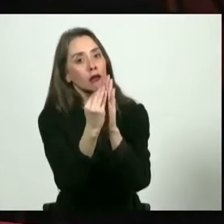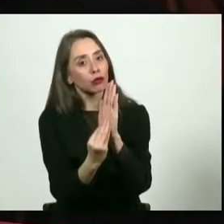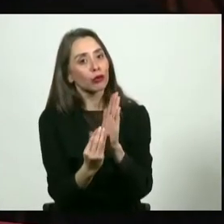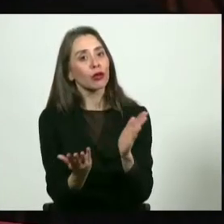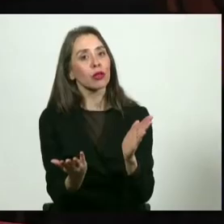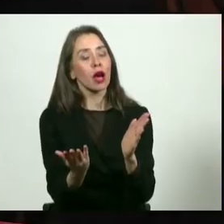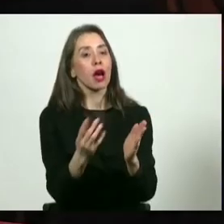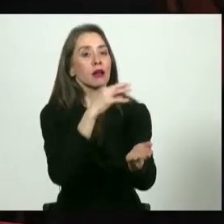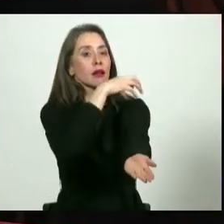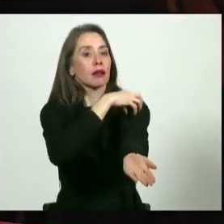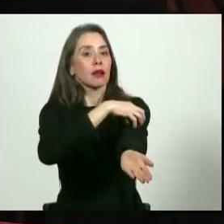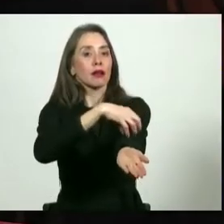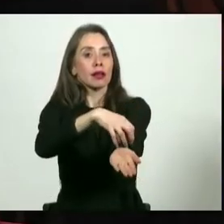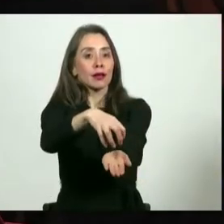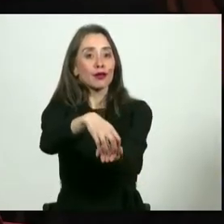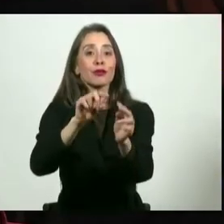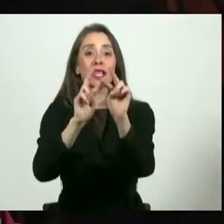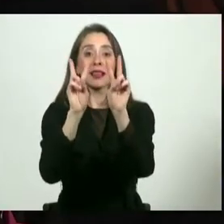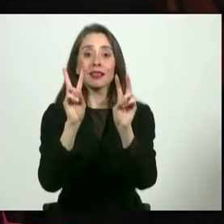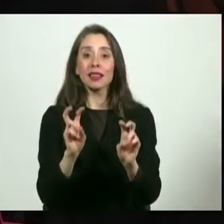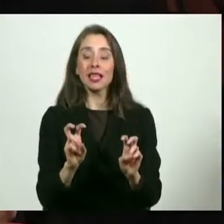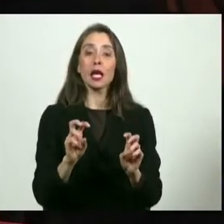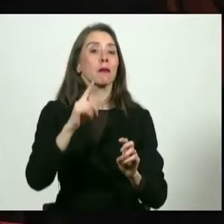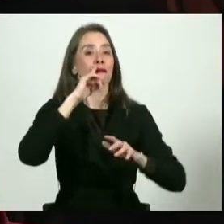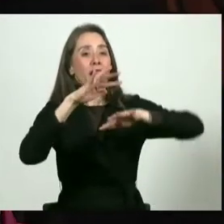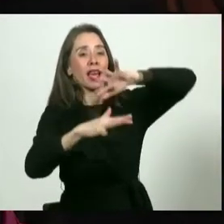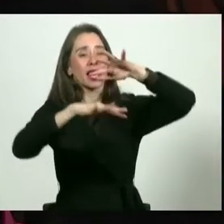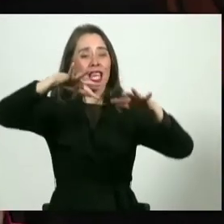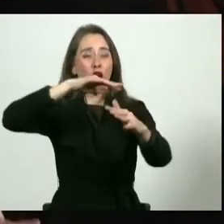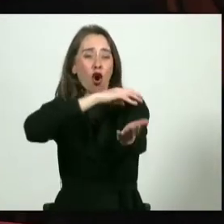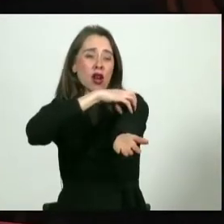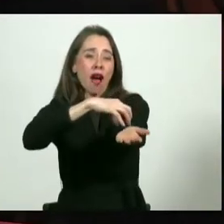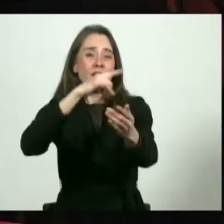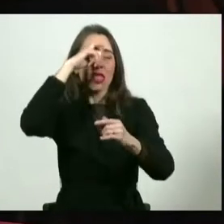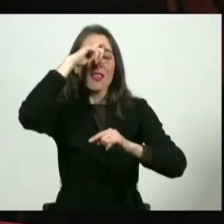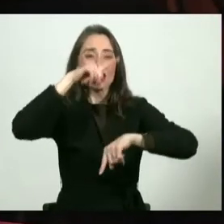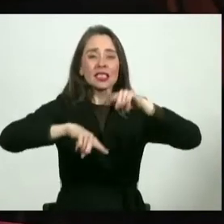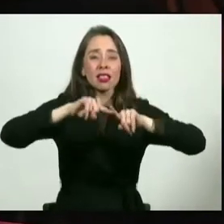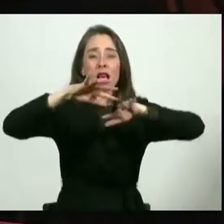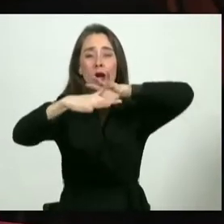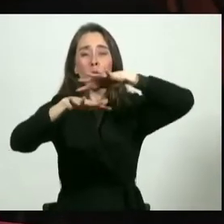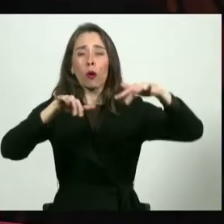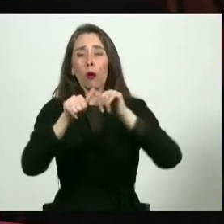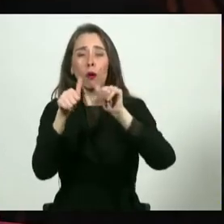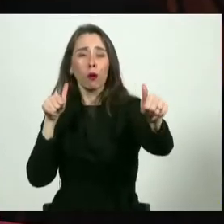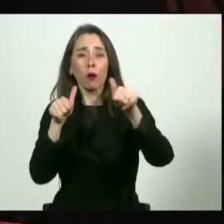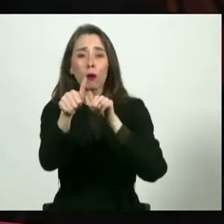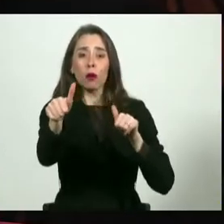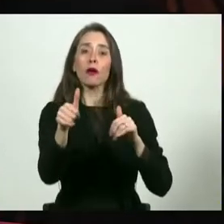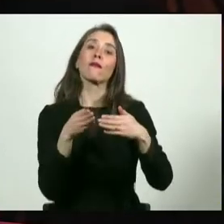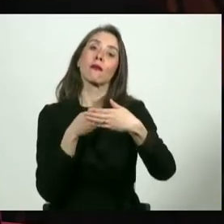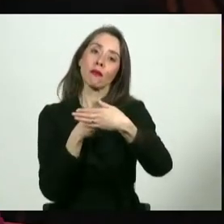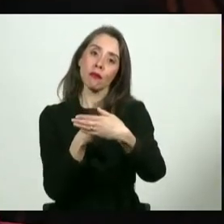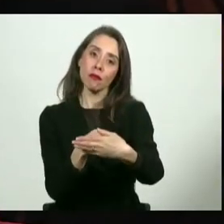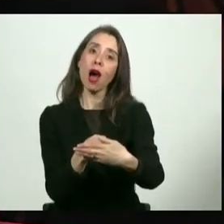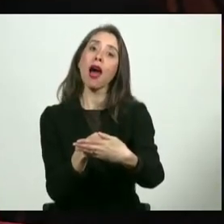también en nuestras regiones, donde el tema de la geografía, la complejidad territorial, son una barrera muy importante para